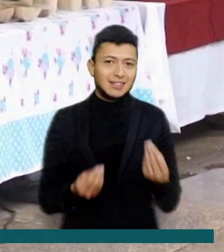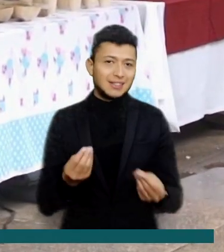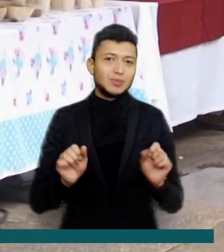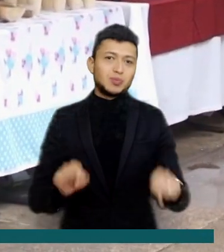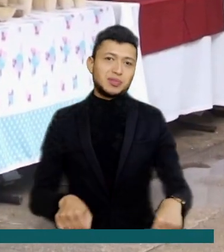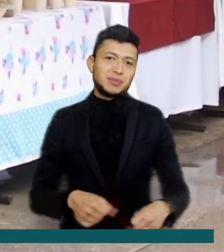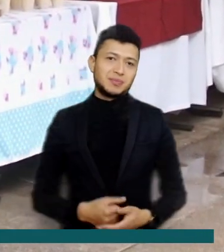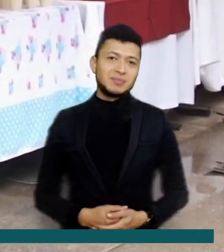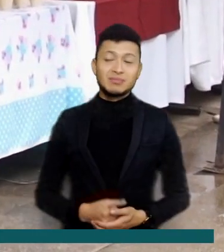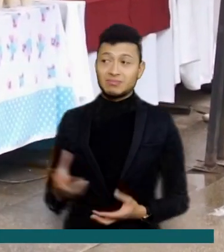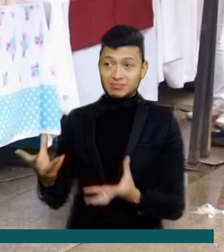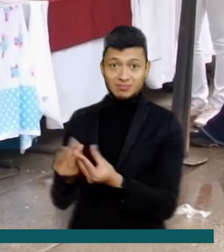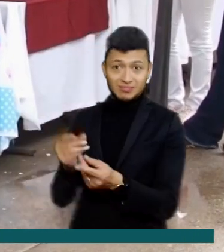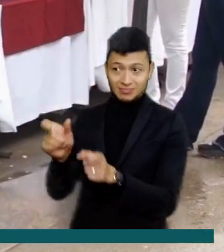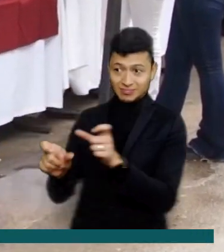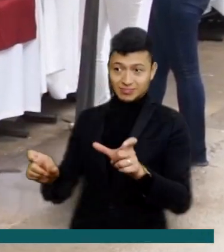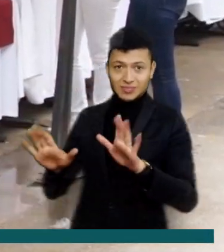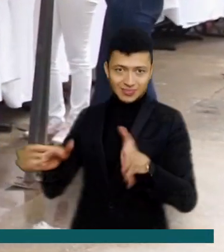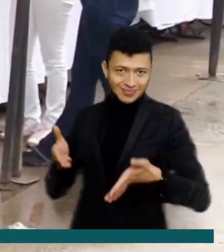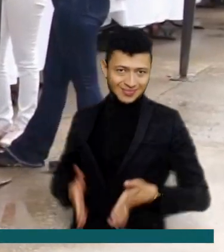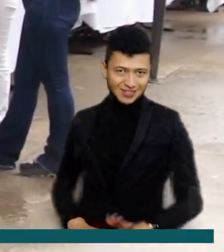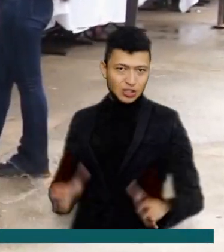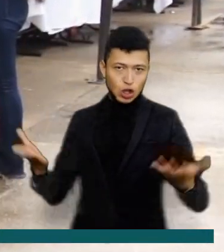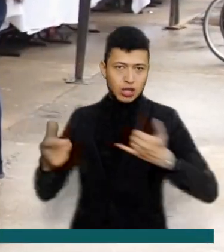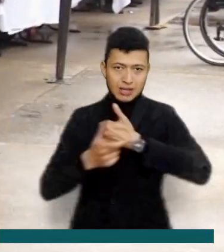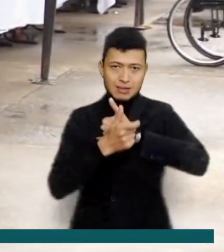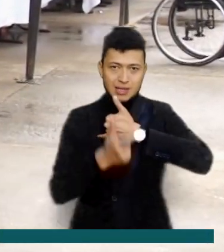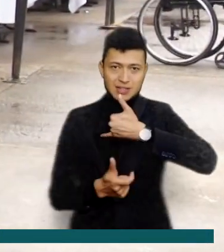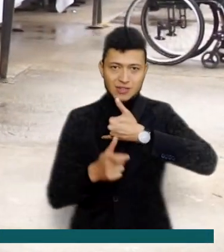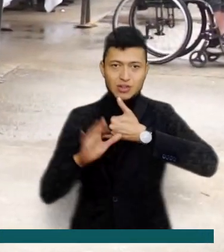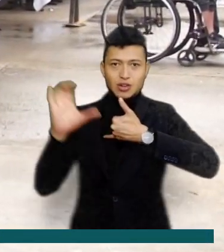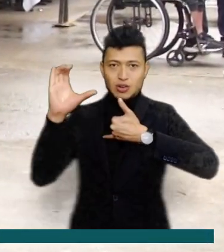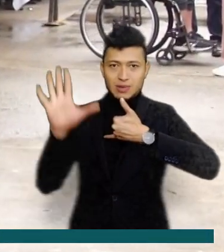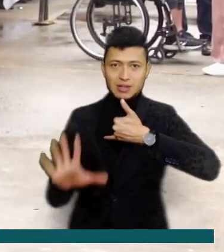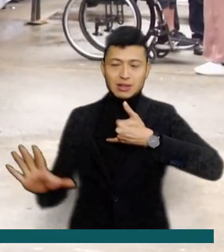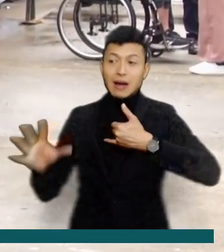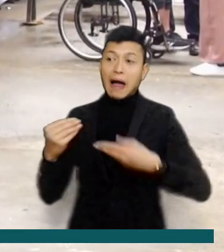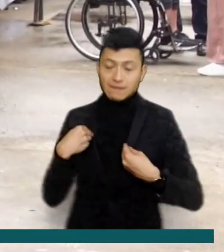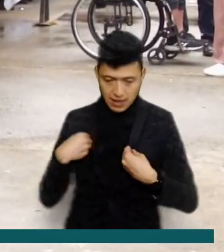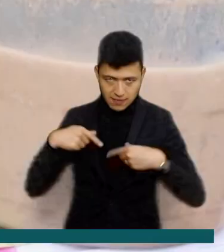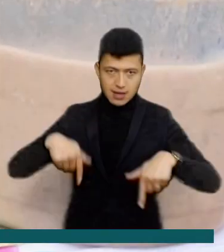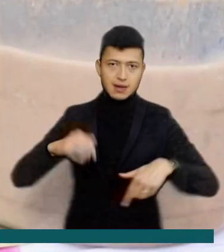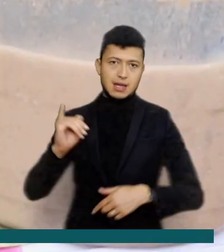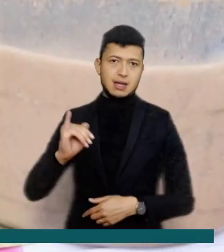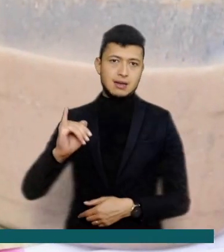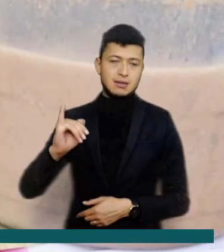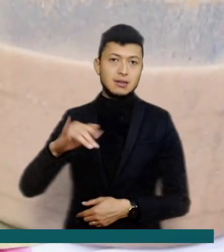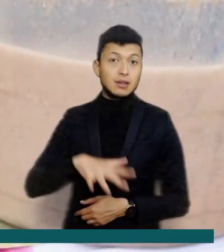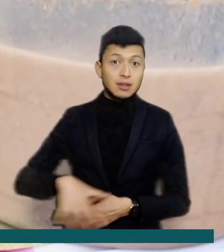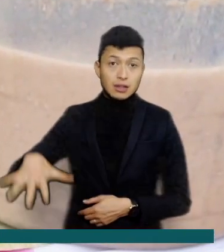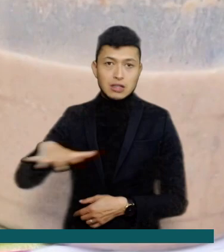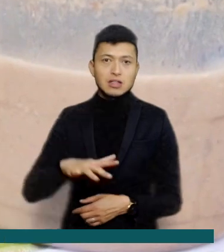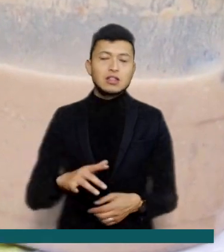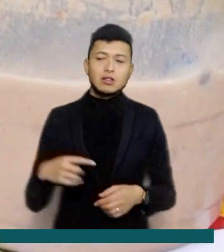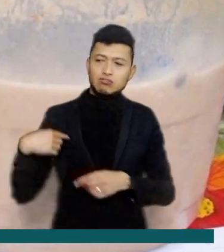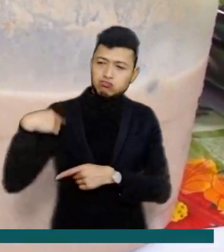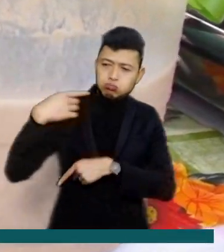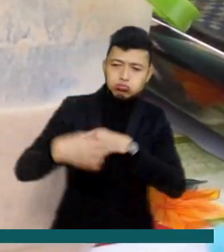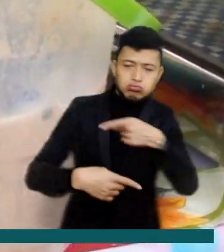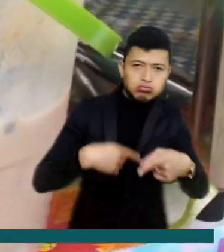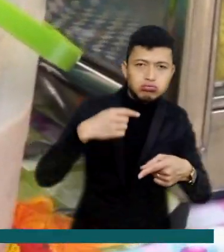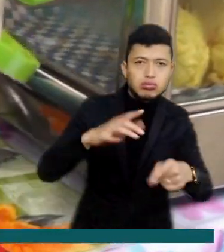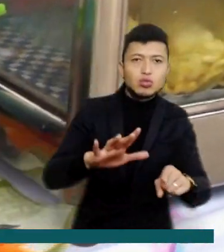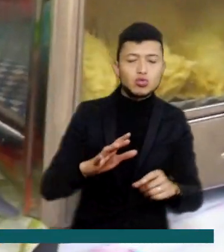Este grupo de personas, oriundo del Pacífico colombiano y residente de Nibagué, da a conocer sus bebidas